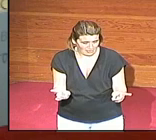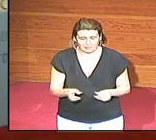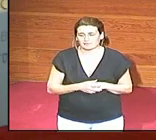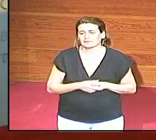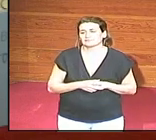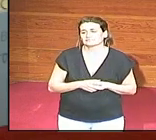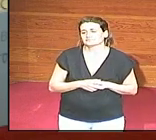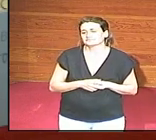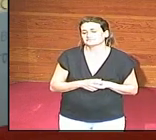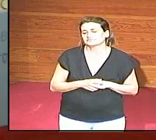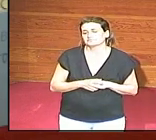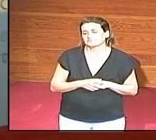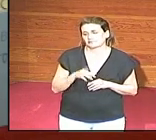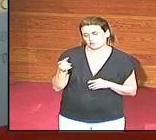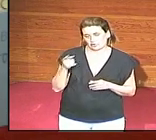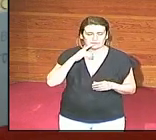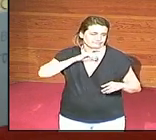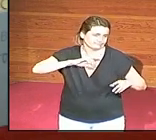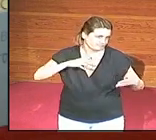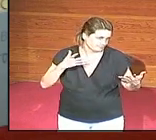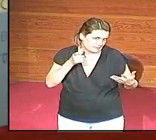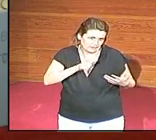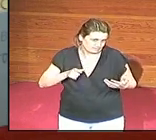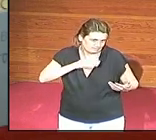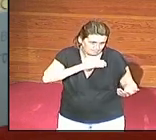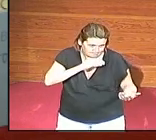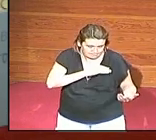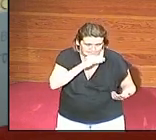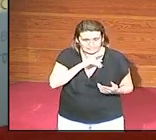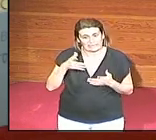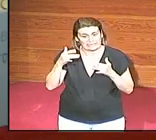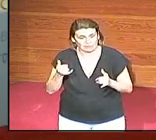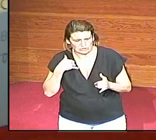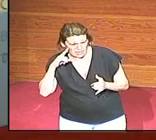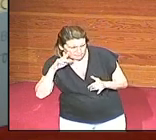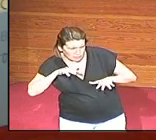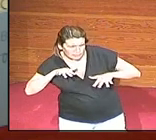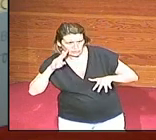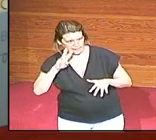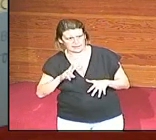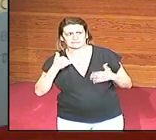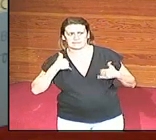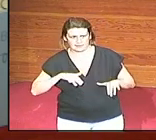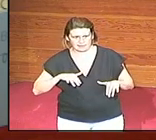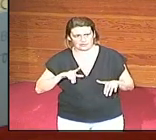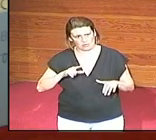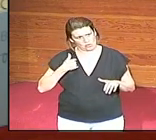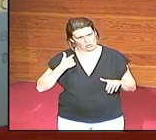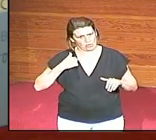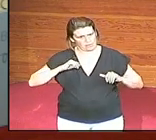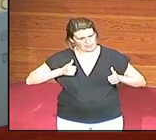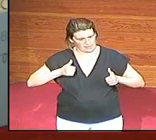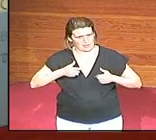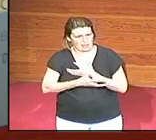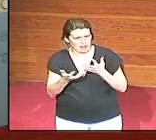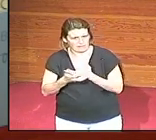Esta gente, bueno, se cabrea, no sé qué, tal y cual. Llegamos y llega un momento en el que la cosa se va un poco de madre y empiezan a tirar piedras